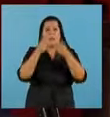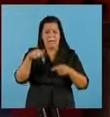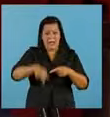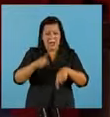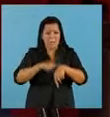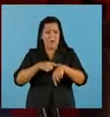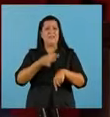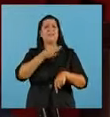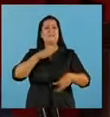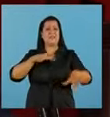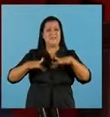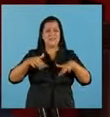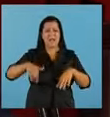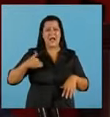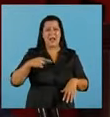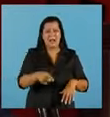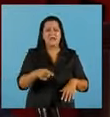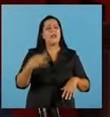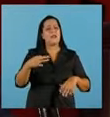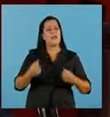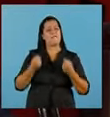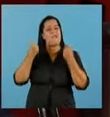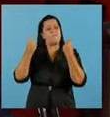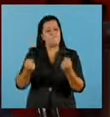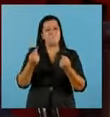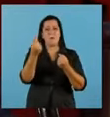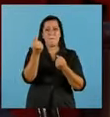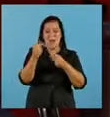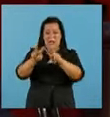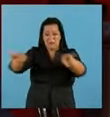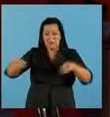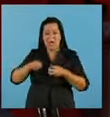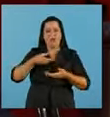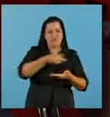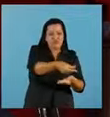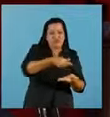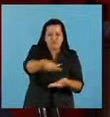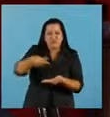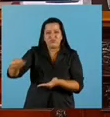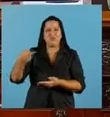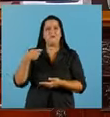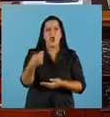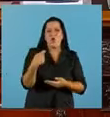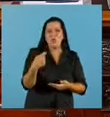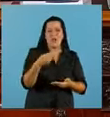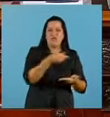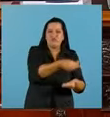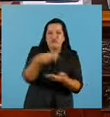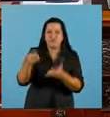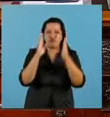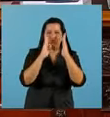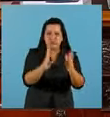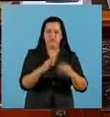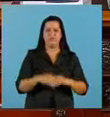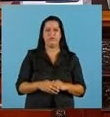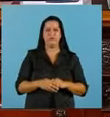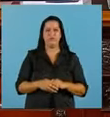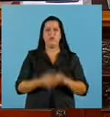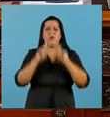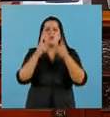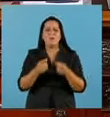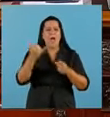en el que estamos, fortalecer el carácter redistributivo y solidario del sistema previsional, considerando los distintos